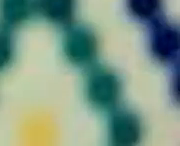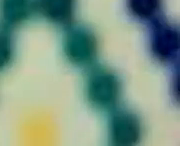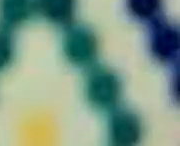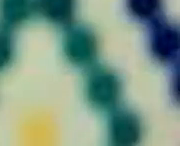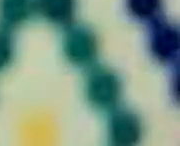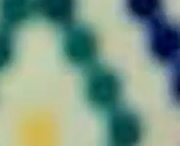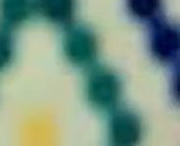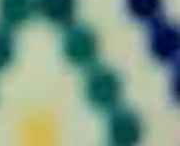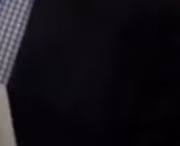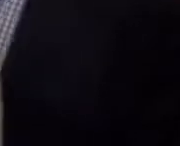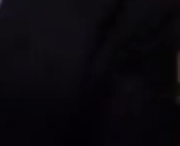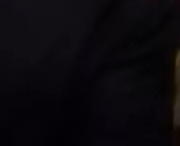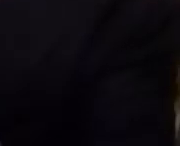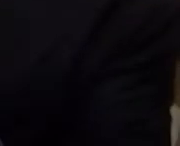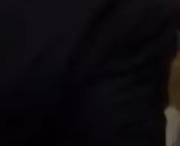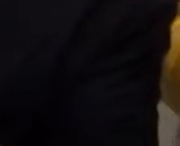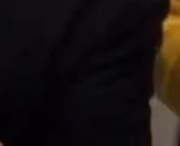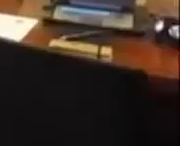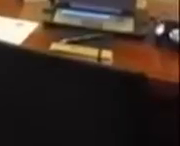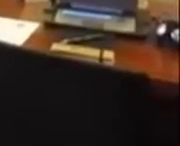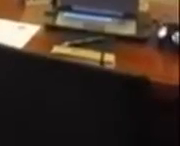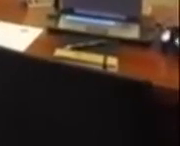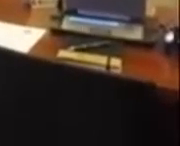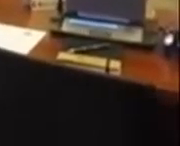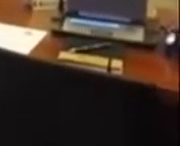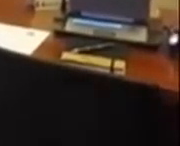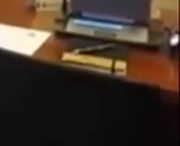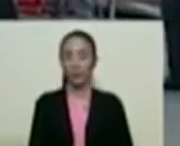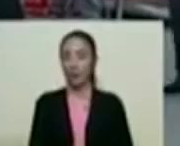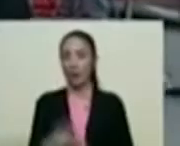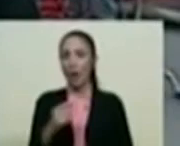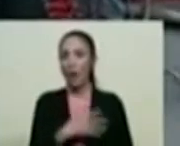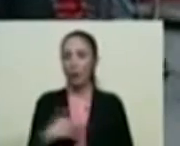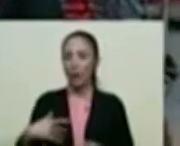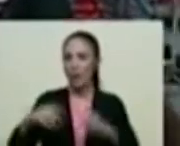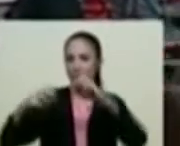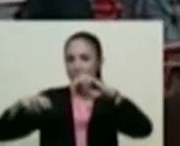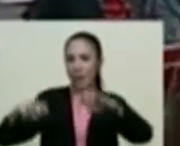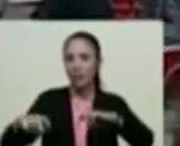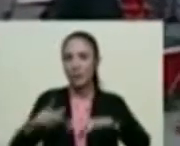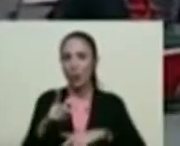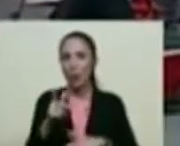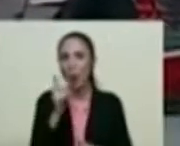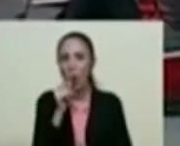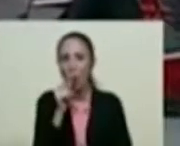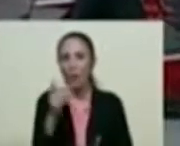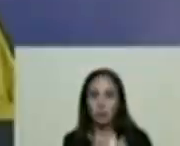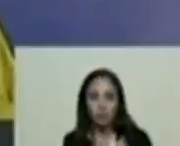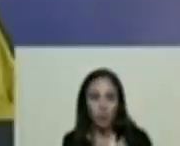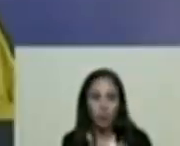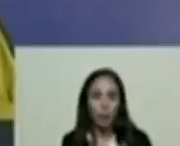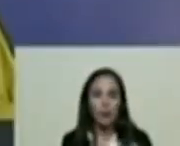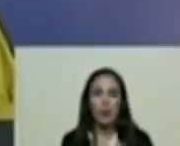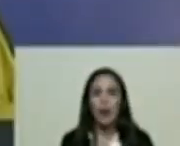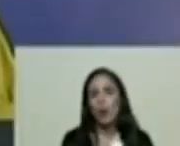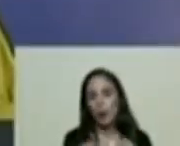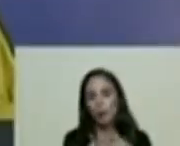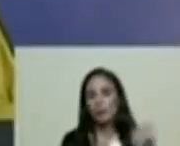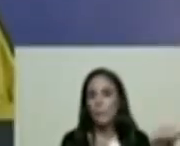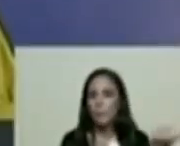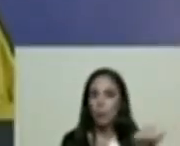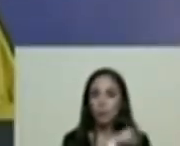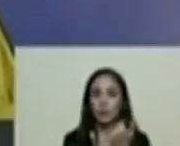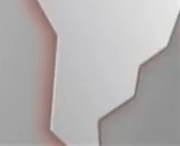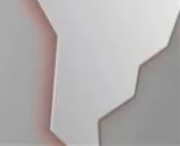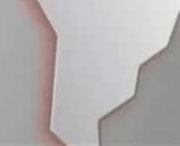Estado de Estados Unidos se reunirá con activistas venezolanos y cubanos en Perú. Entre tanto, Maduro, que no está invitado y es considerado persona no grata en estas